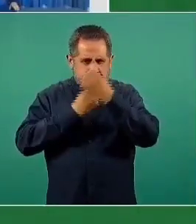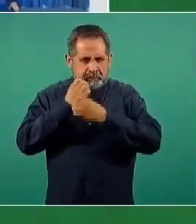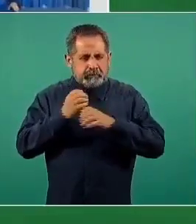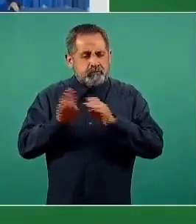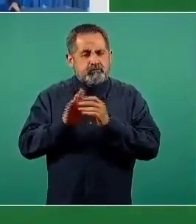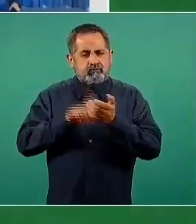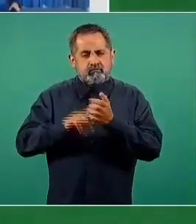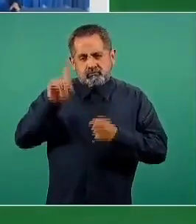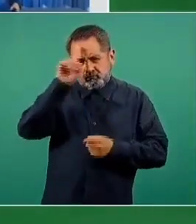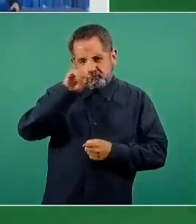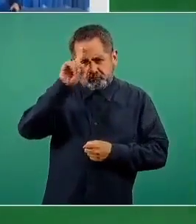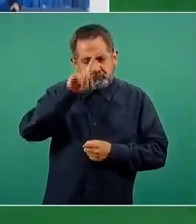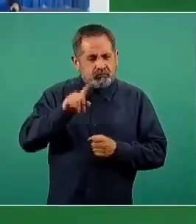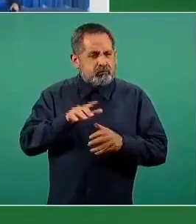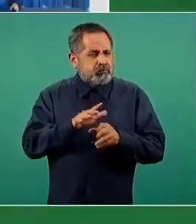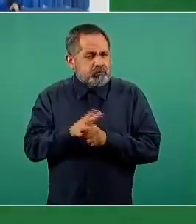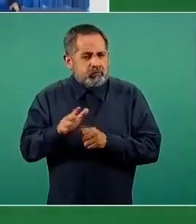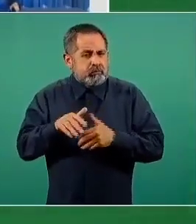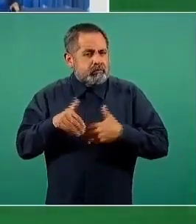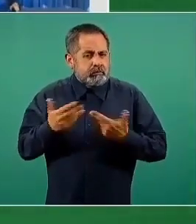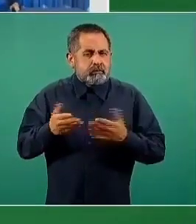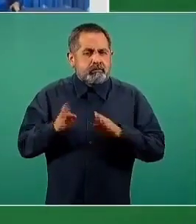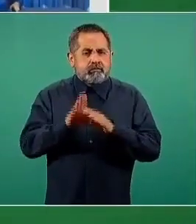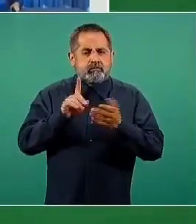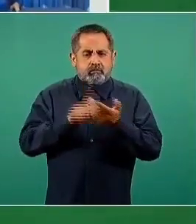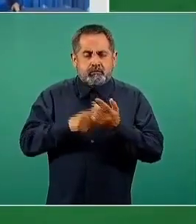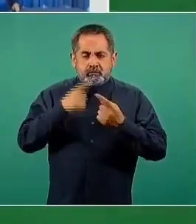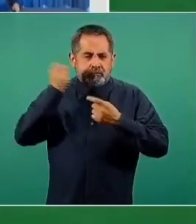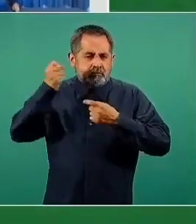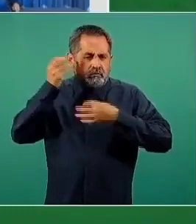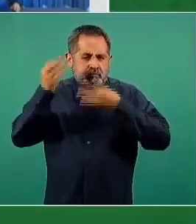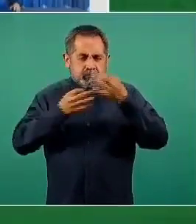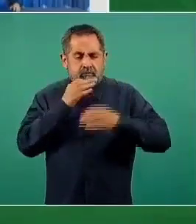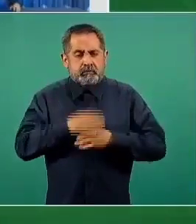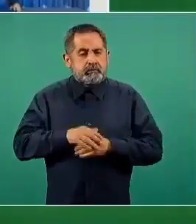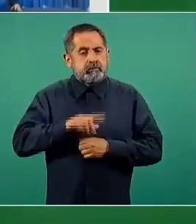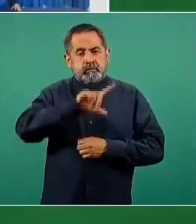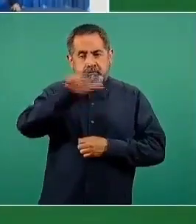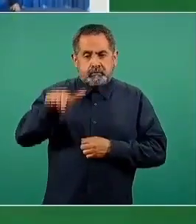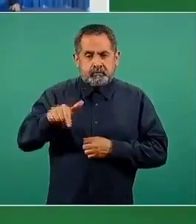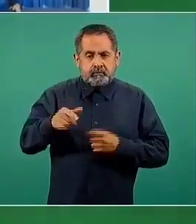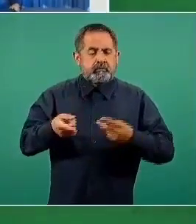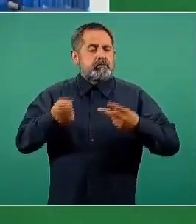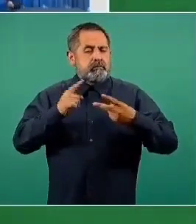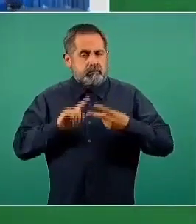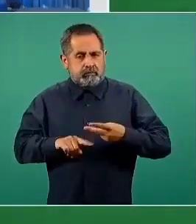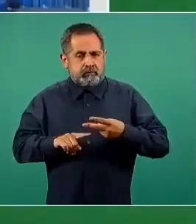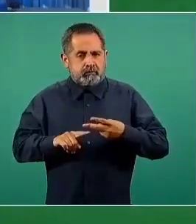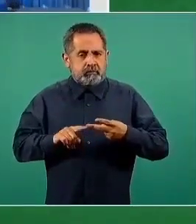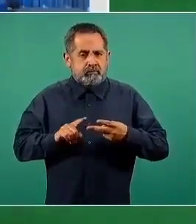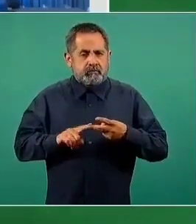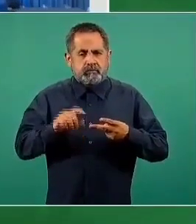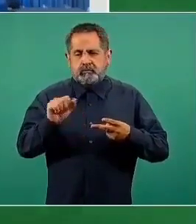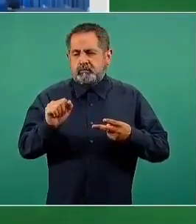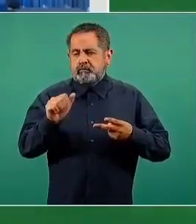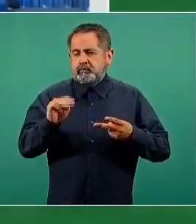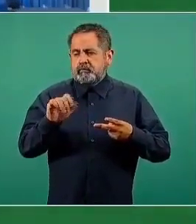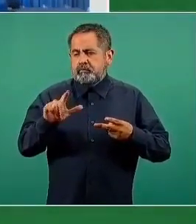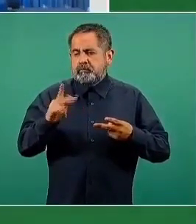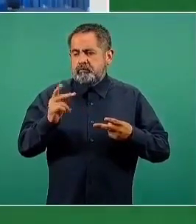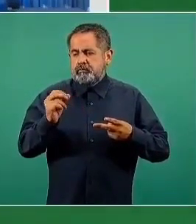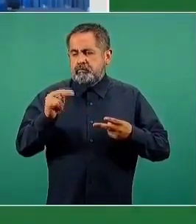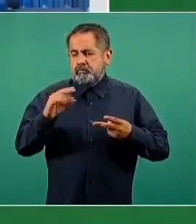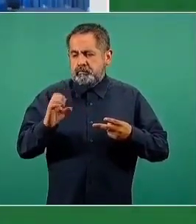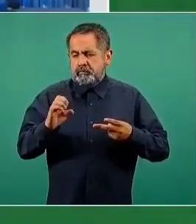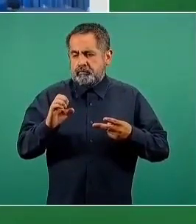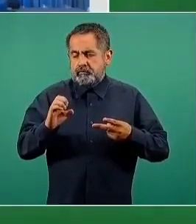y asesoría, y cuál fue el producto final del seminario. Enseguida hablará el doctor Samuel Ponce de